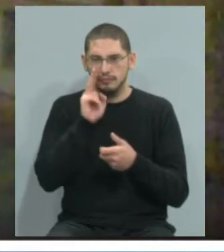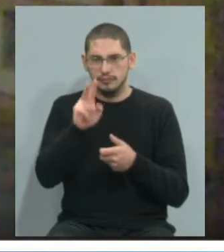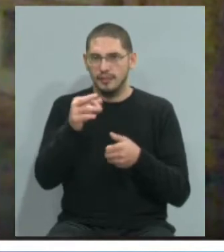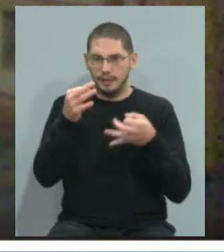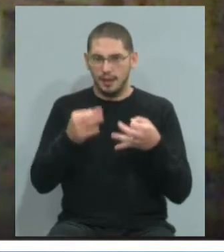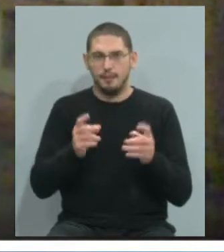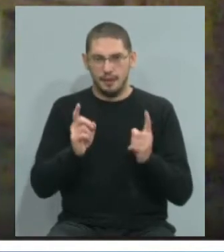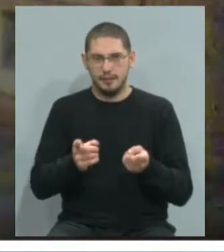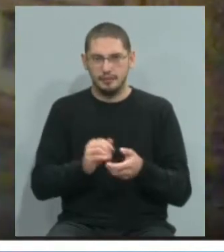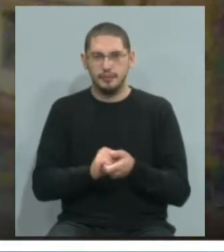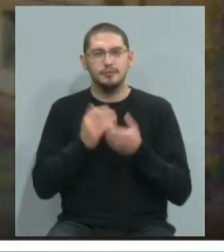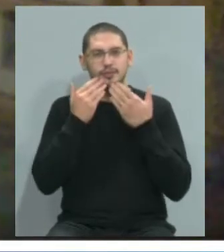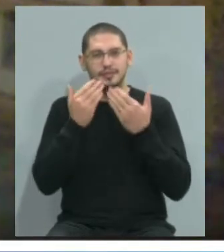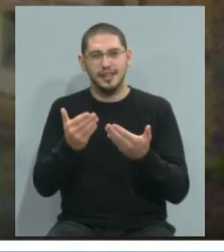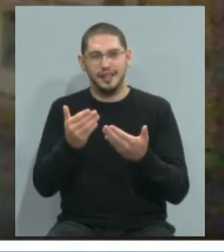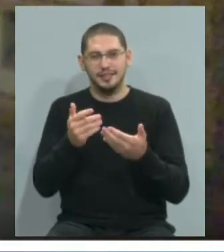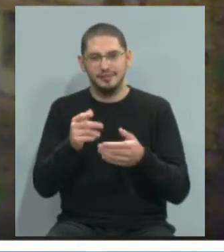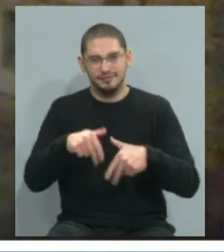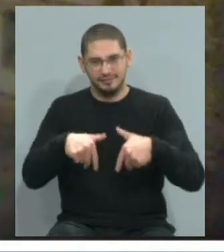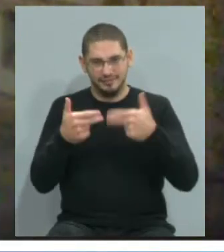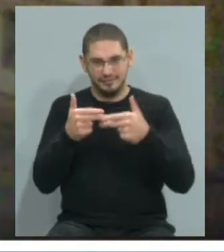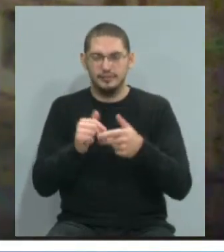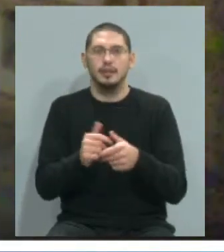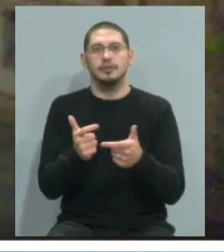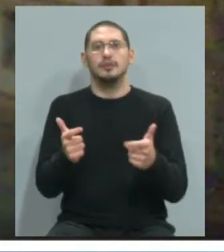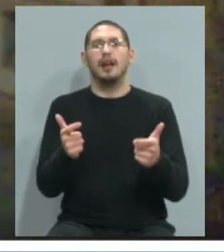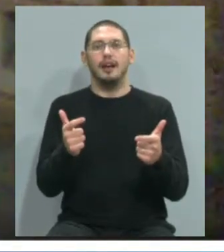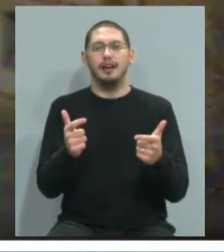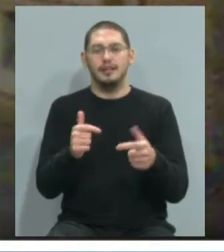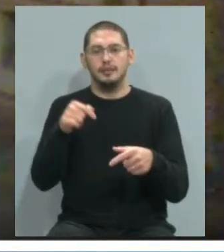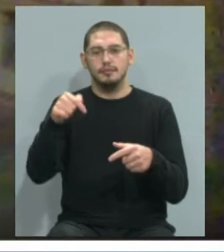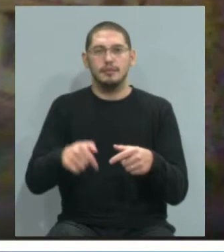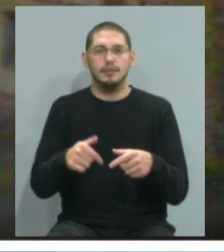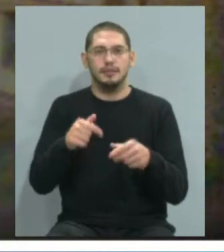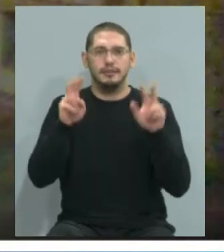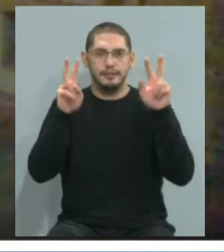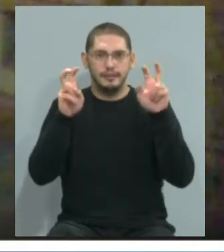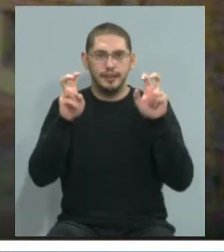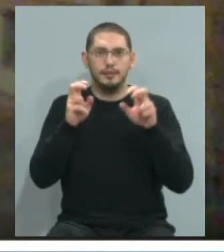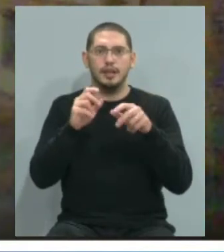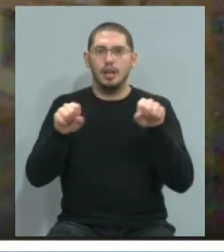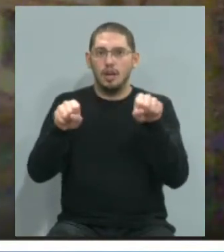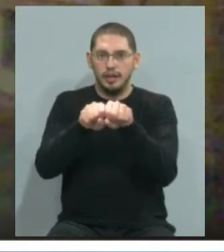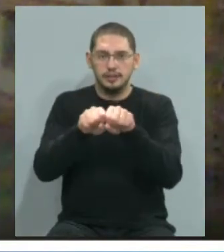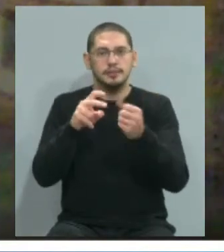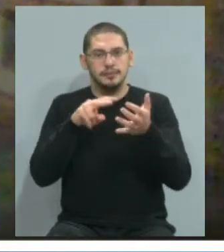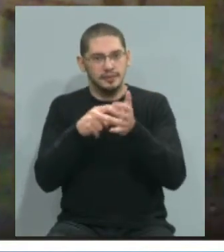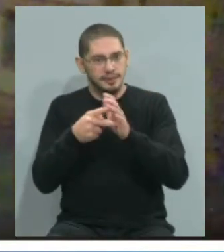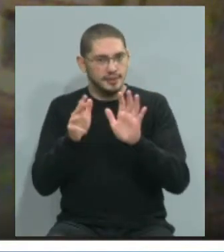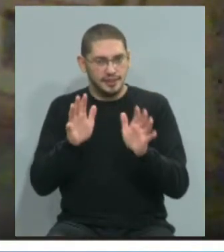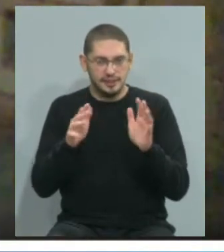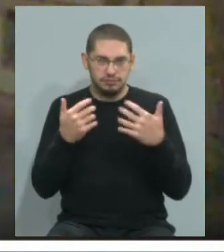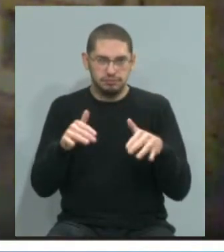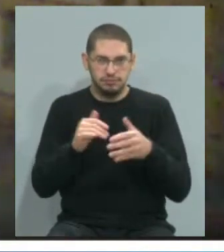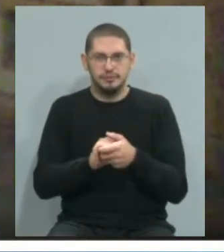bien también. Muchas gracias por atendernos. Qué suerte, porque estos son las lides del tema de la conexión. Sí. Te agradezco mucho, Claudia,